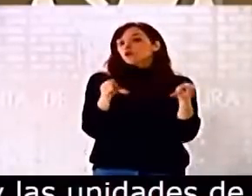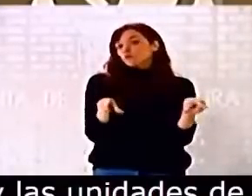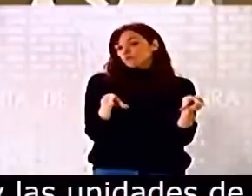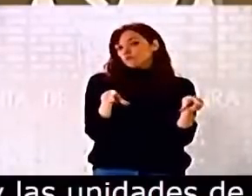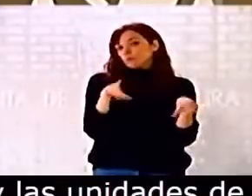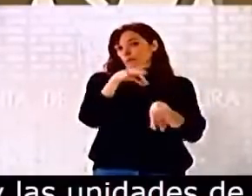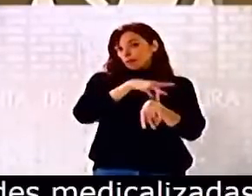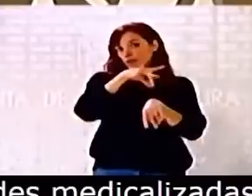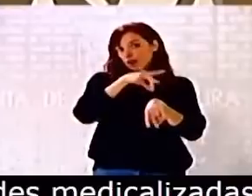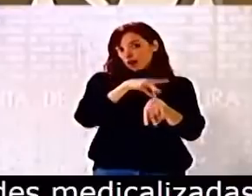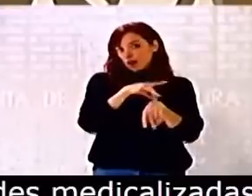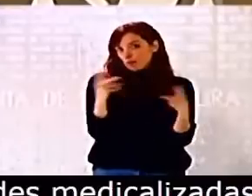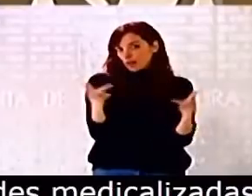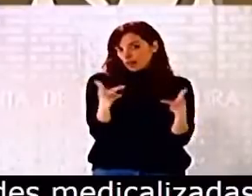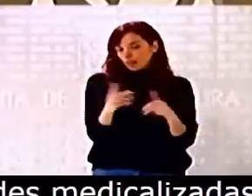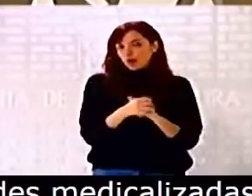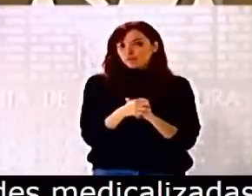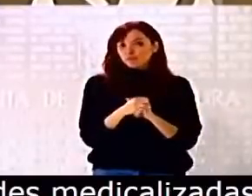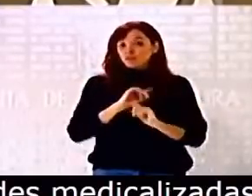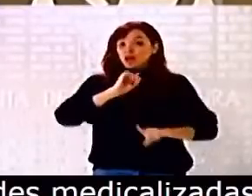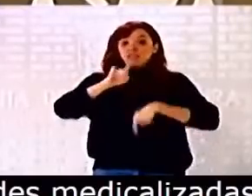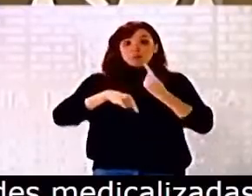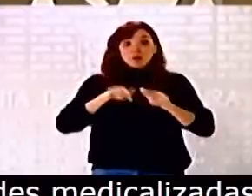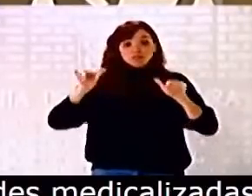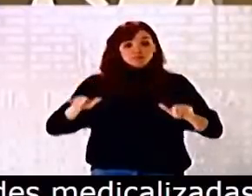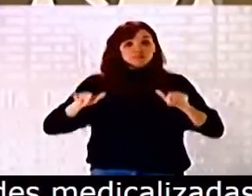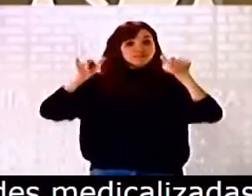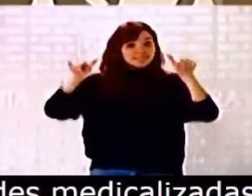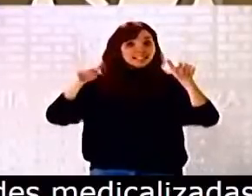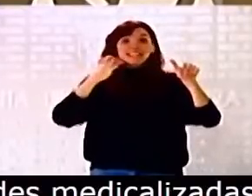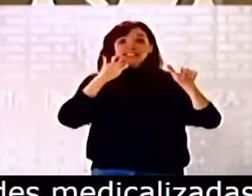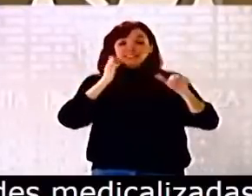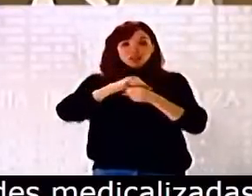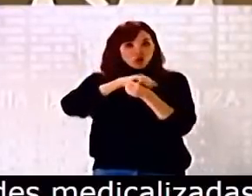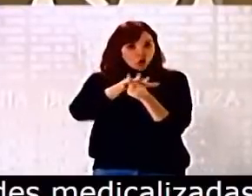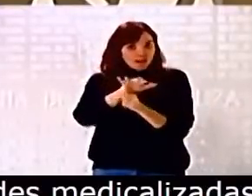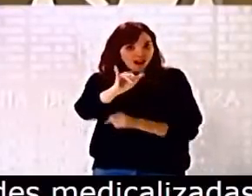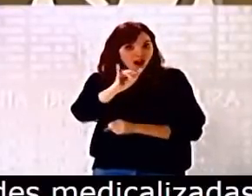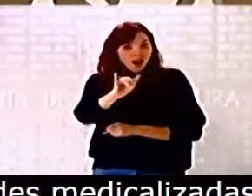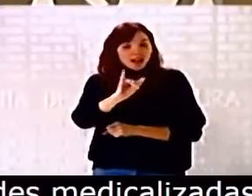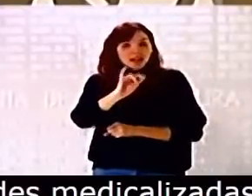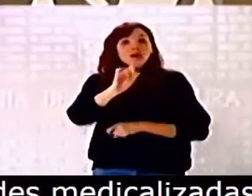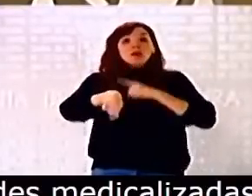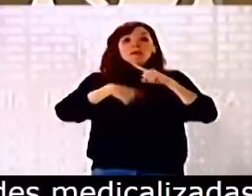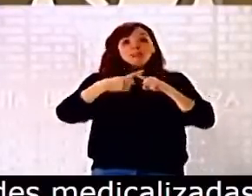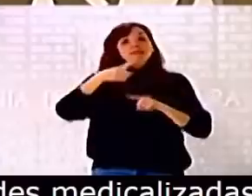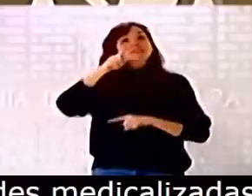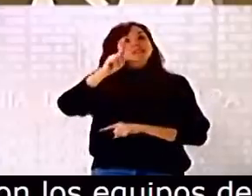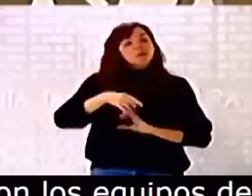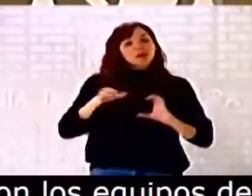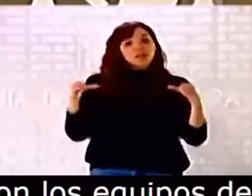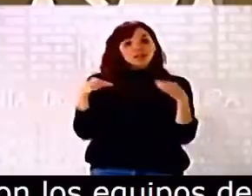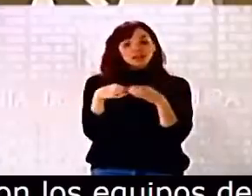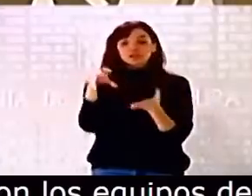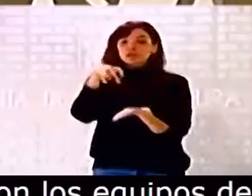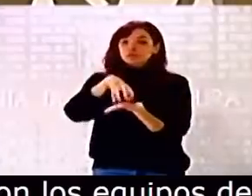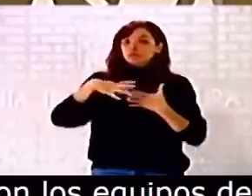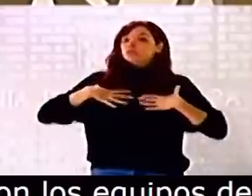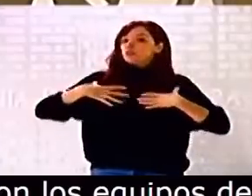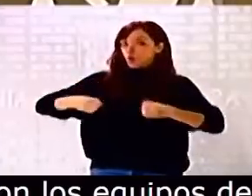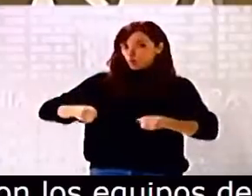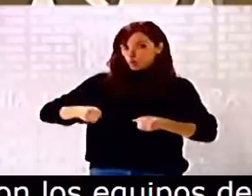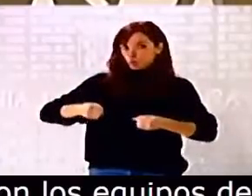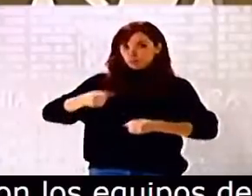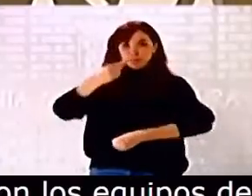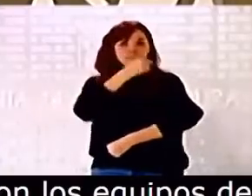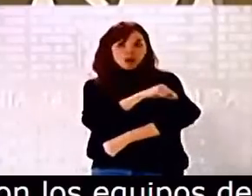se seguirá con las plantas COVID y con los equipos de atención primaria de salud, de tal suerte que